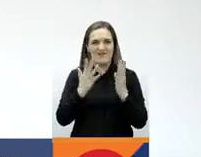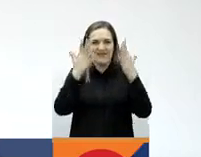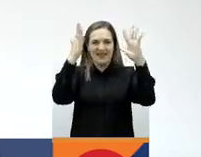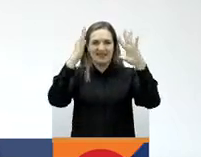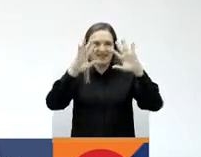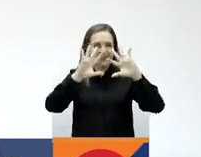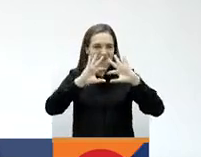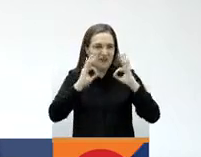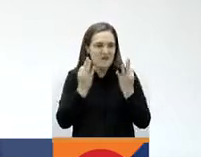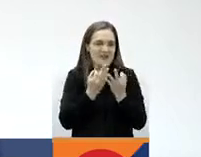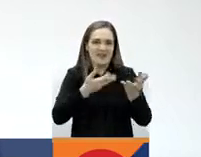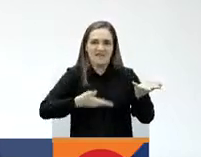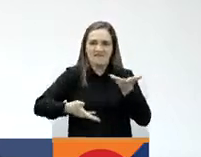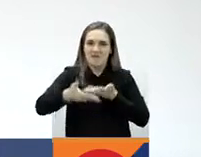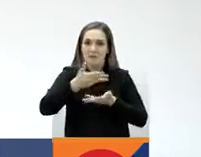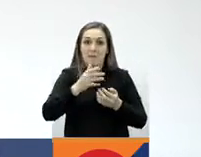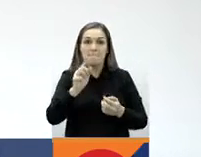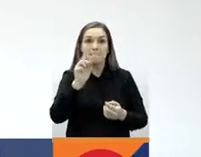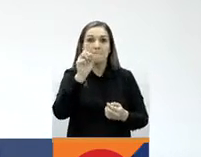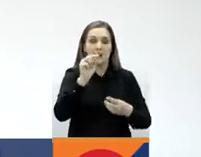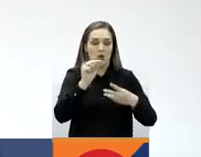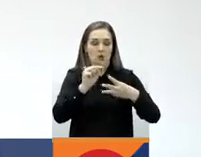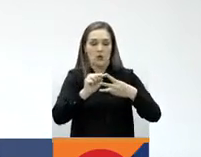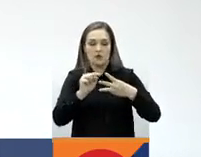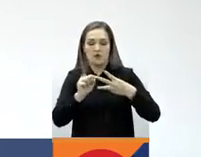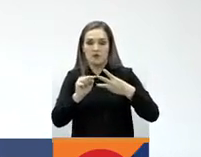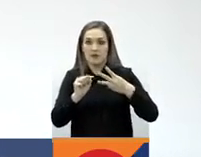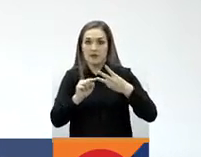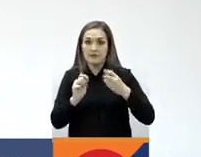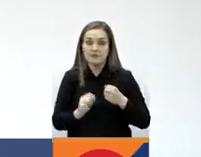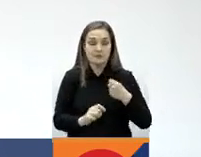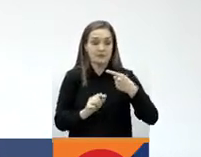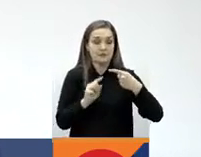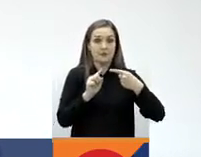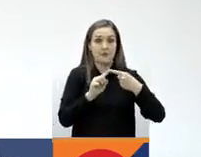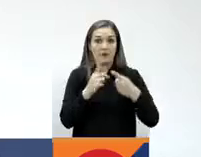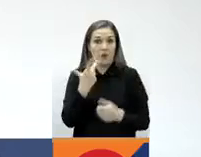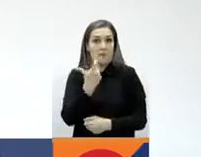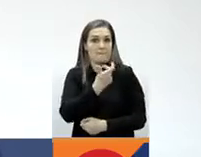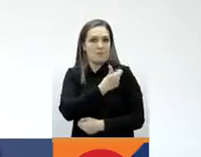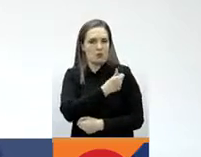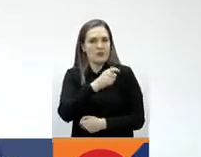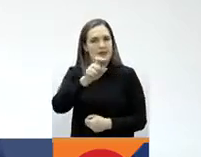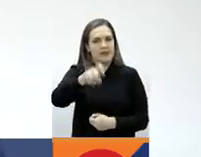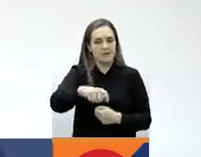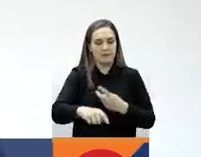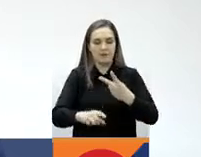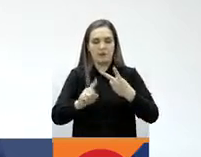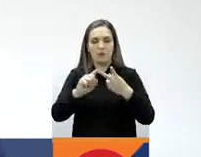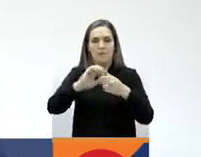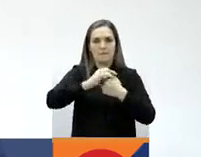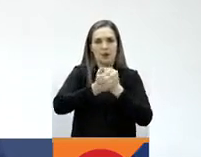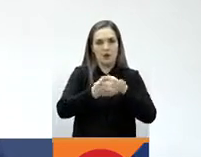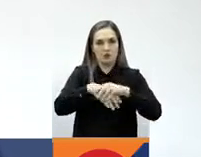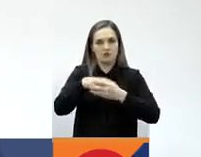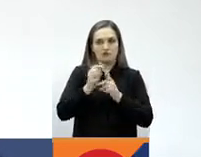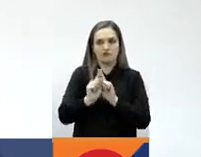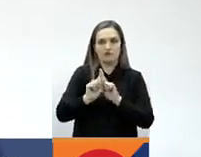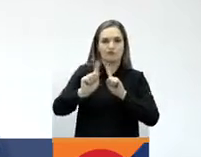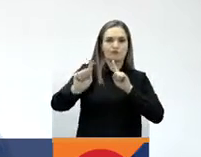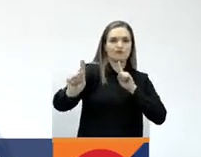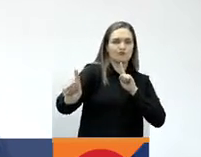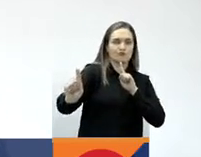pero hay que tener en cuenta como tres cosas grandotas primero la vacunación segundo lavado de manos tratar de distanciamiento social